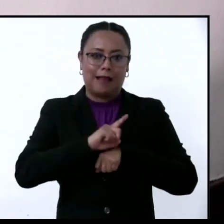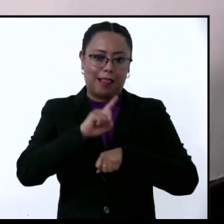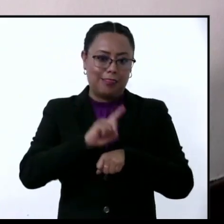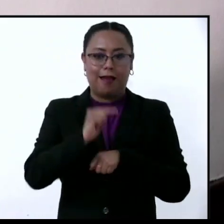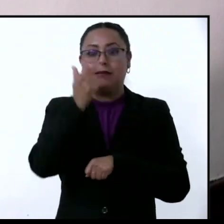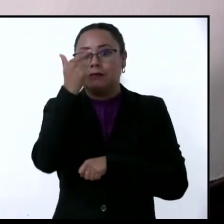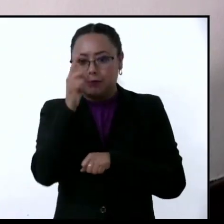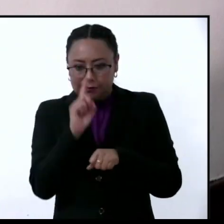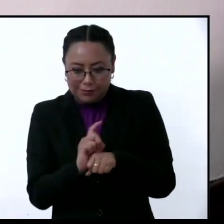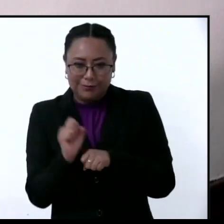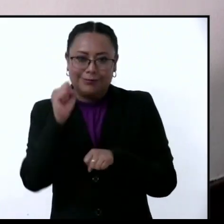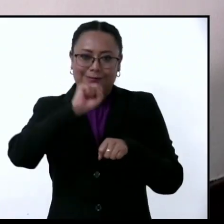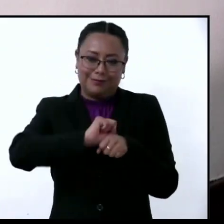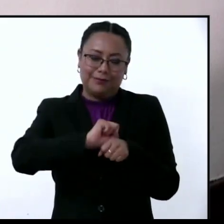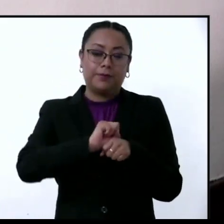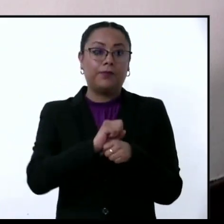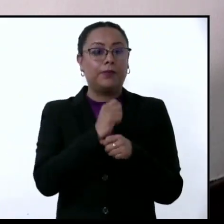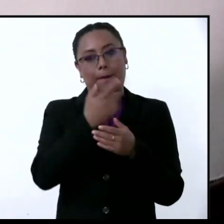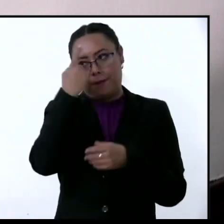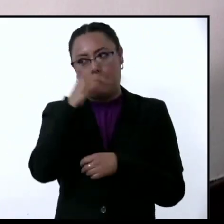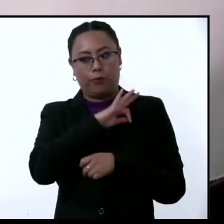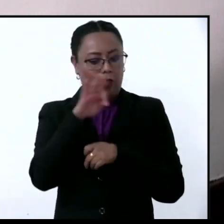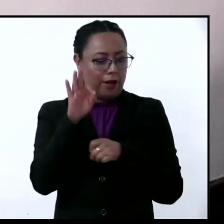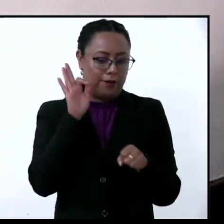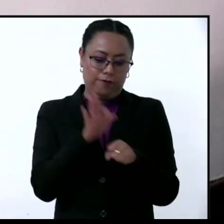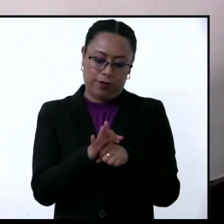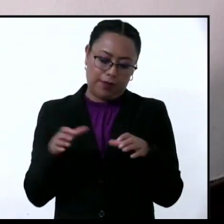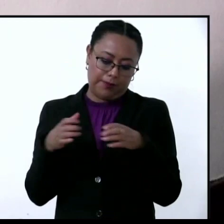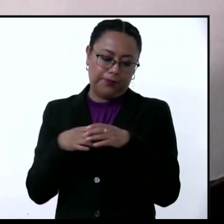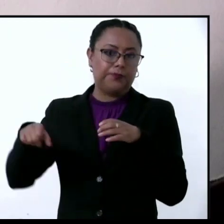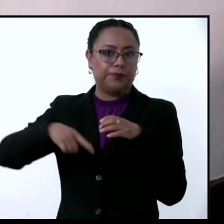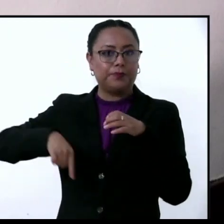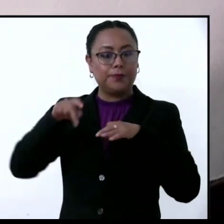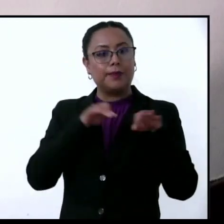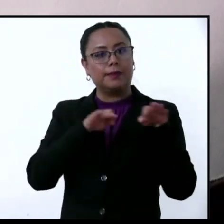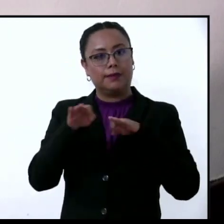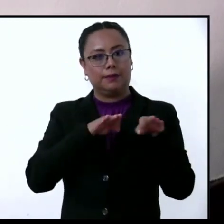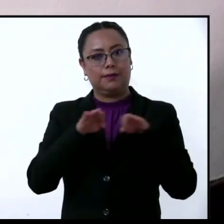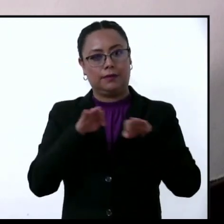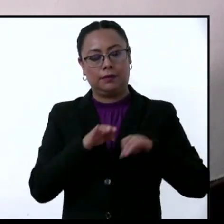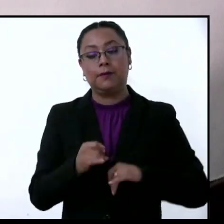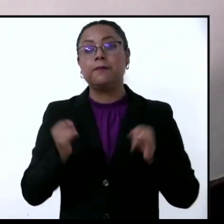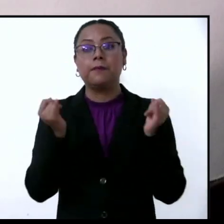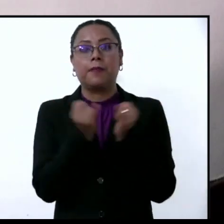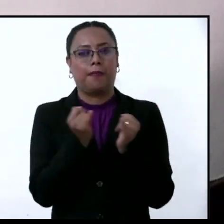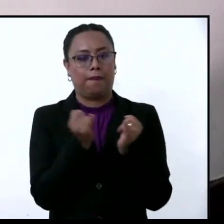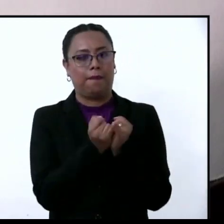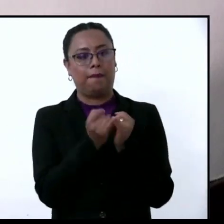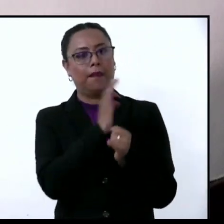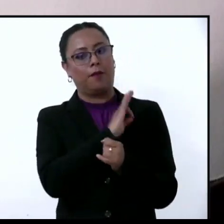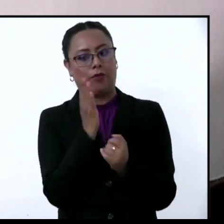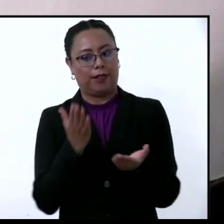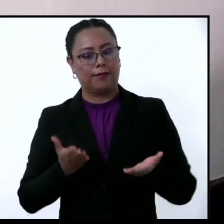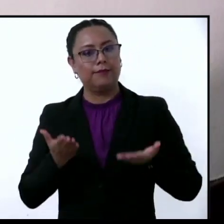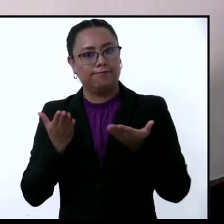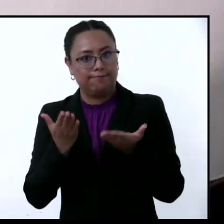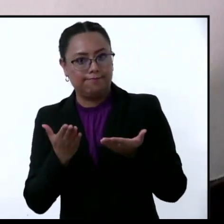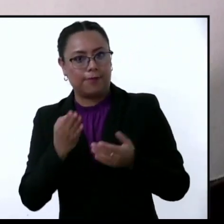más importante, que es defender a la clase trabajadora, a llegarles de esa